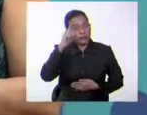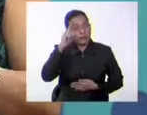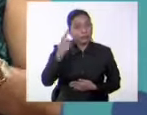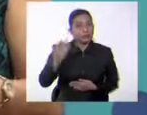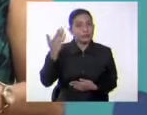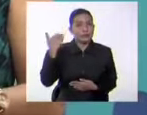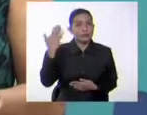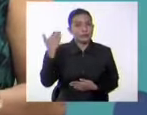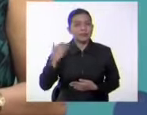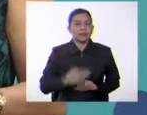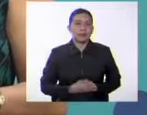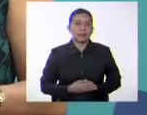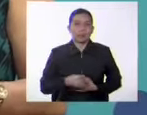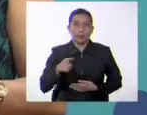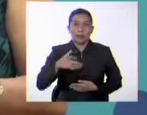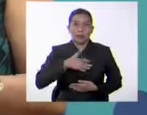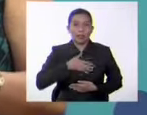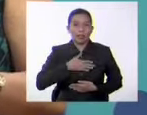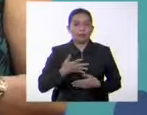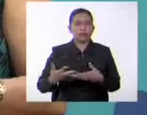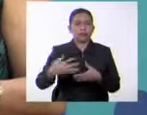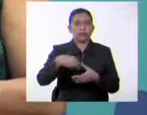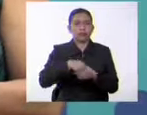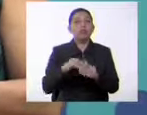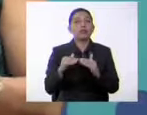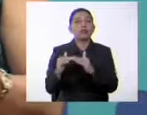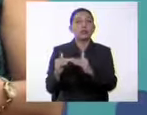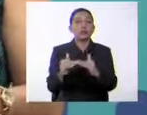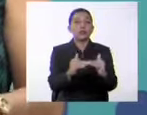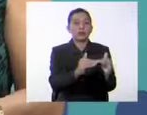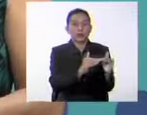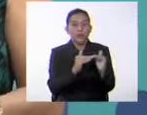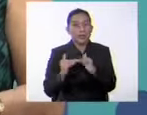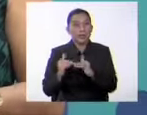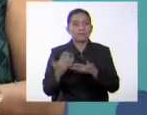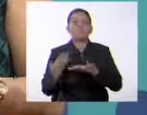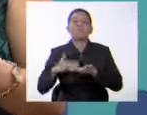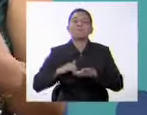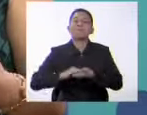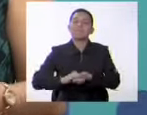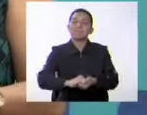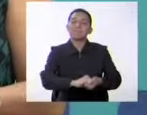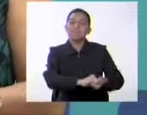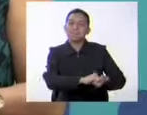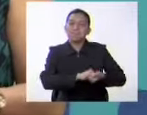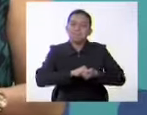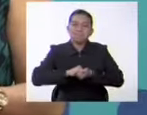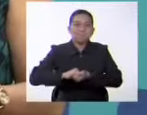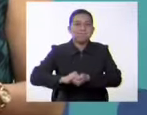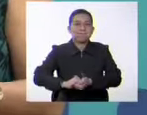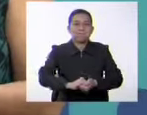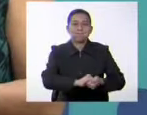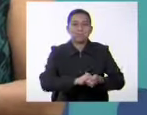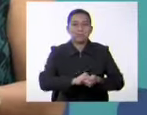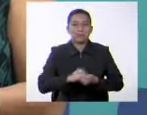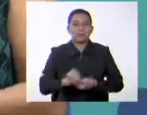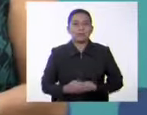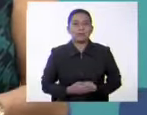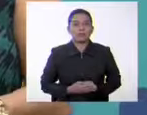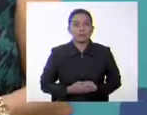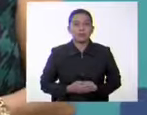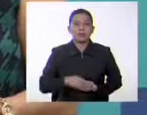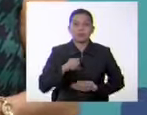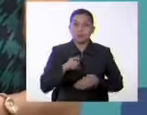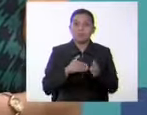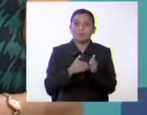que él tenía, era la igualdad, la fraternidad, ¿verdad? Entonces, esos principios